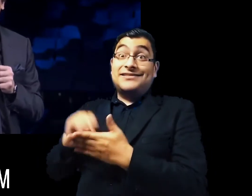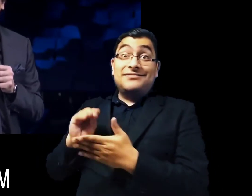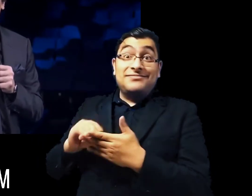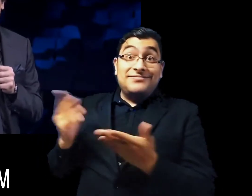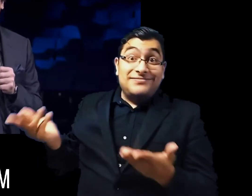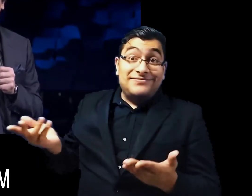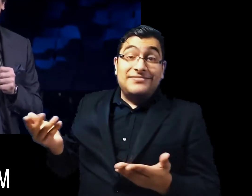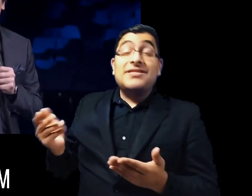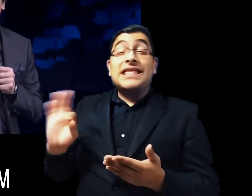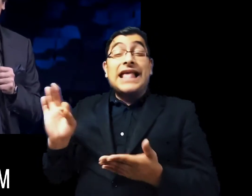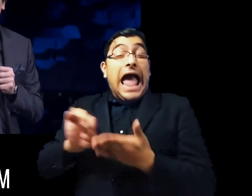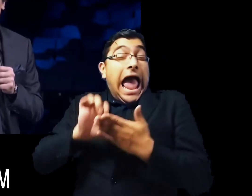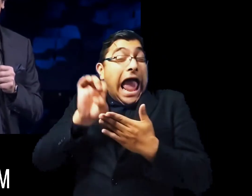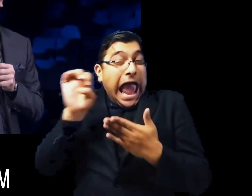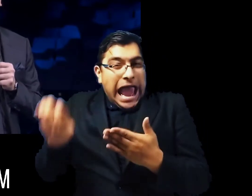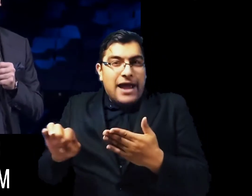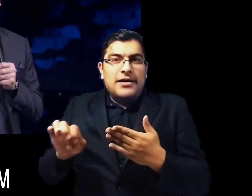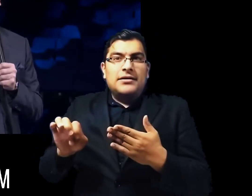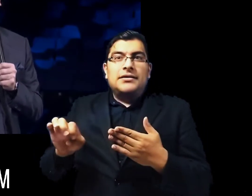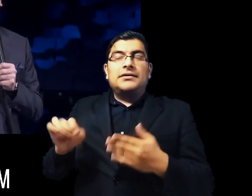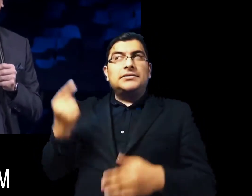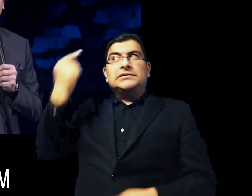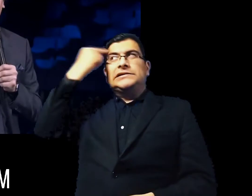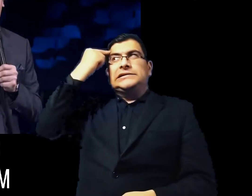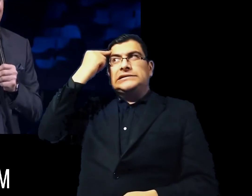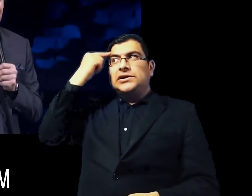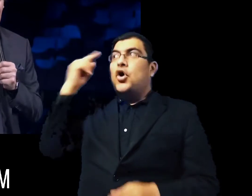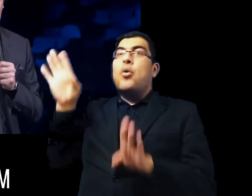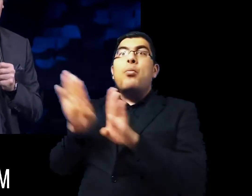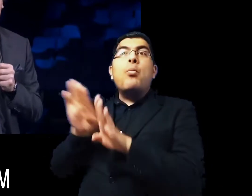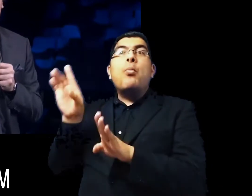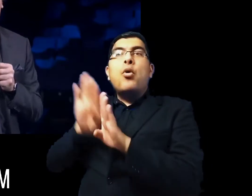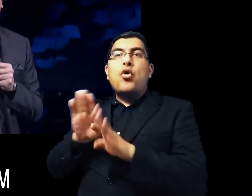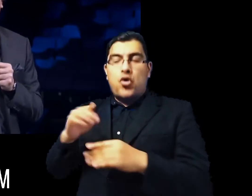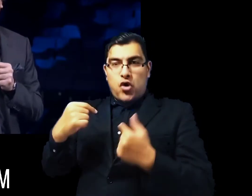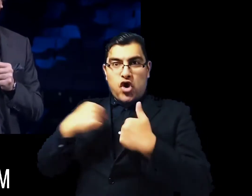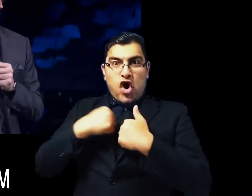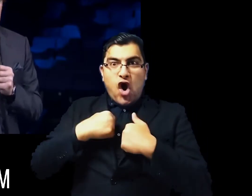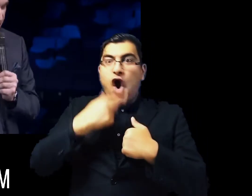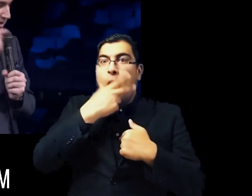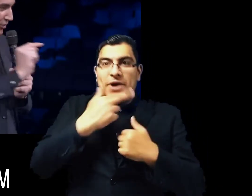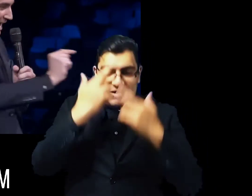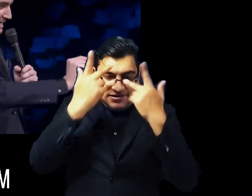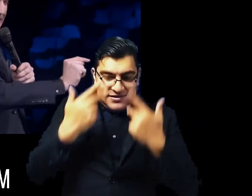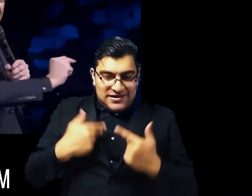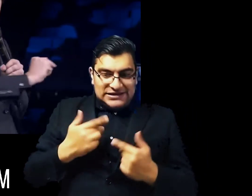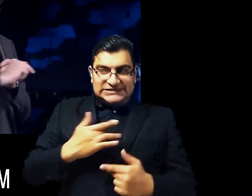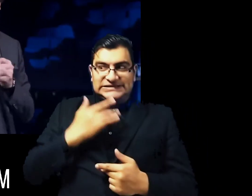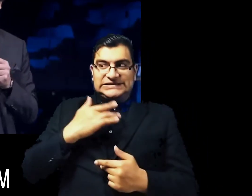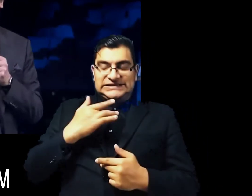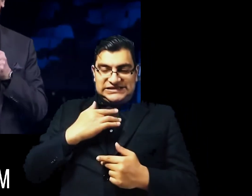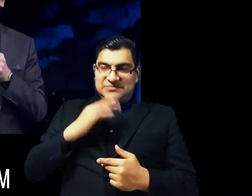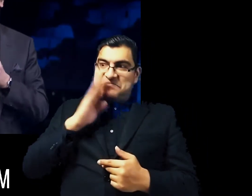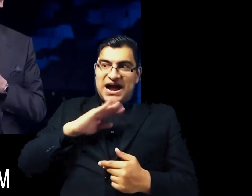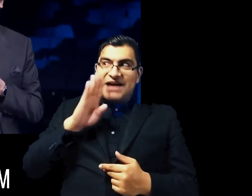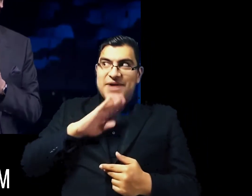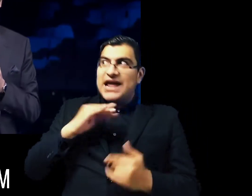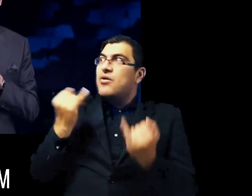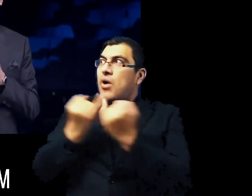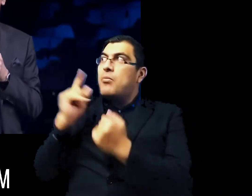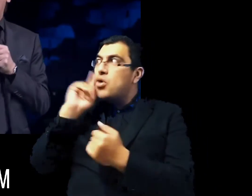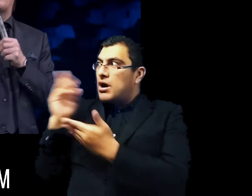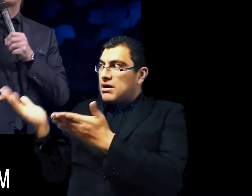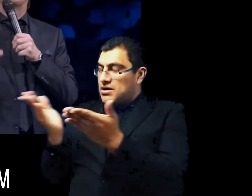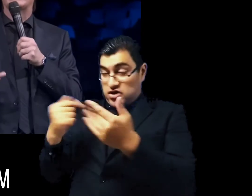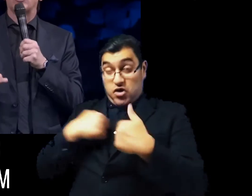hubiese sido consciente de lo roto que él estaba? hubiese tenido gracia hacia la mujer rota que llegó. Pero él